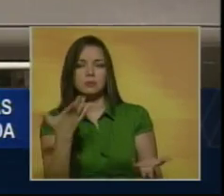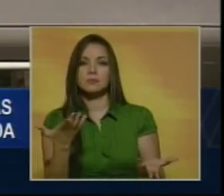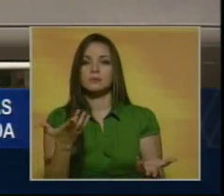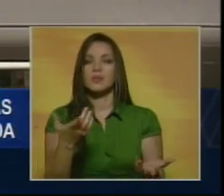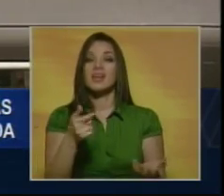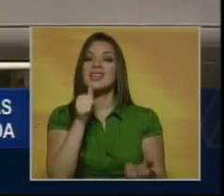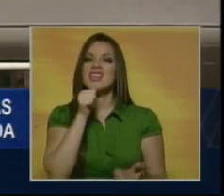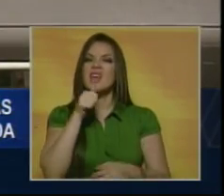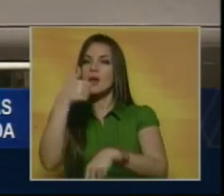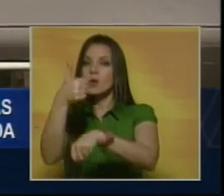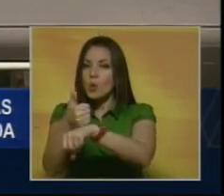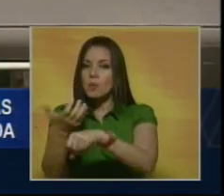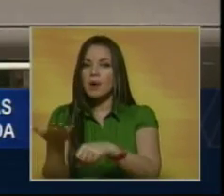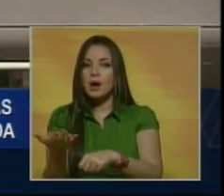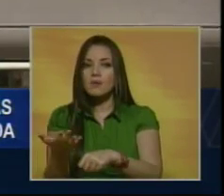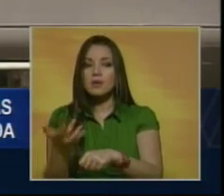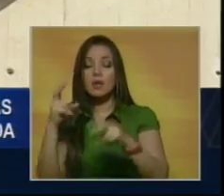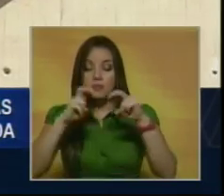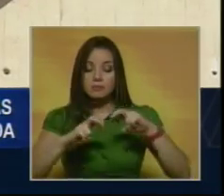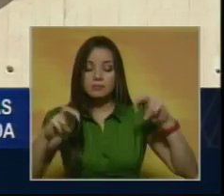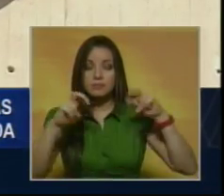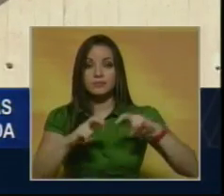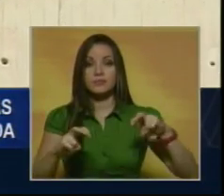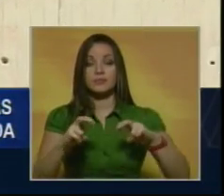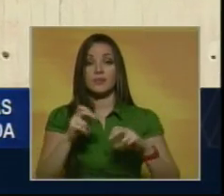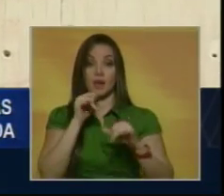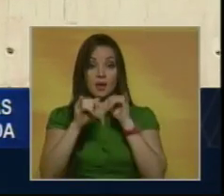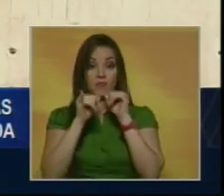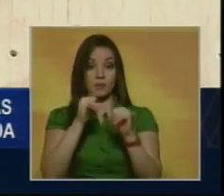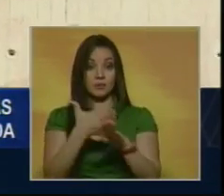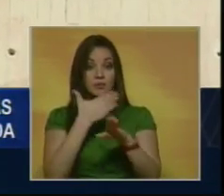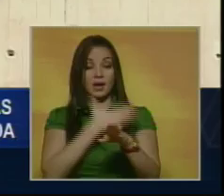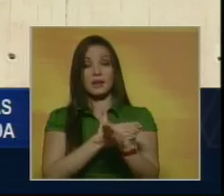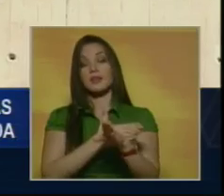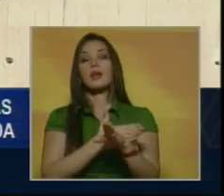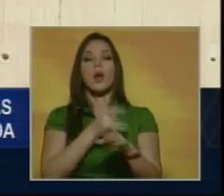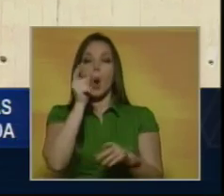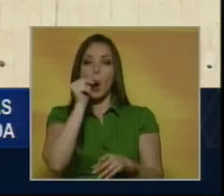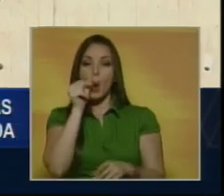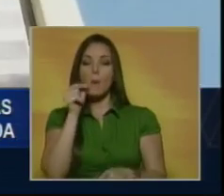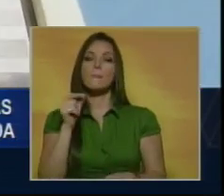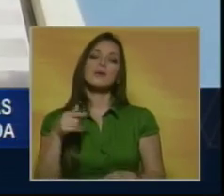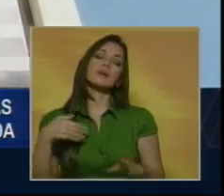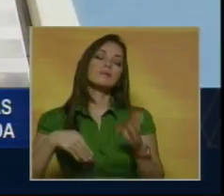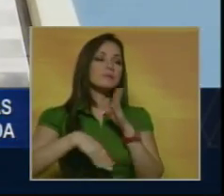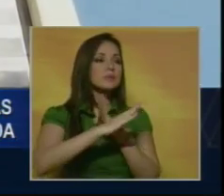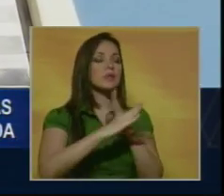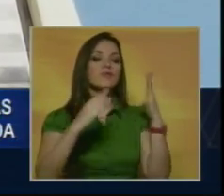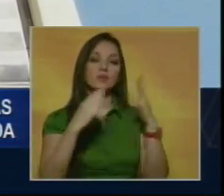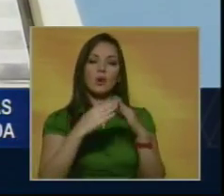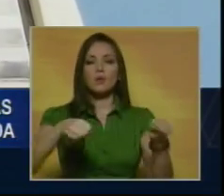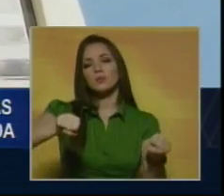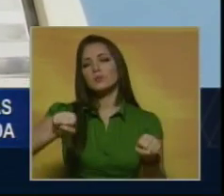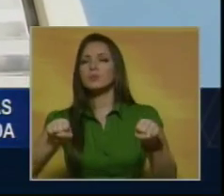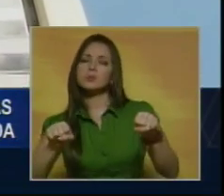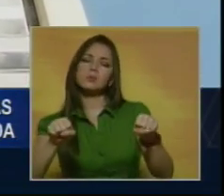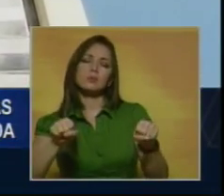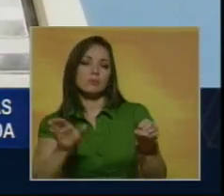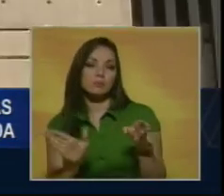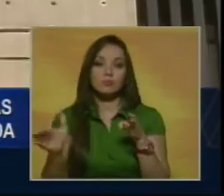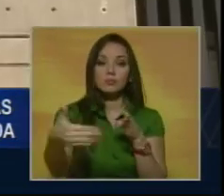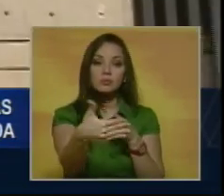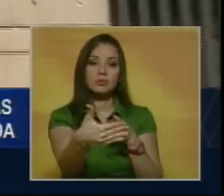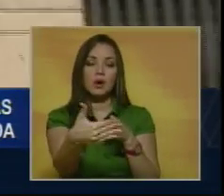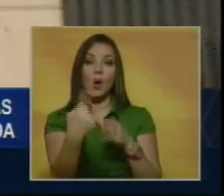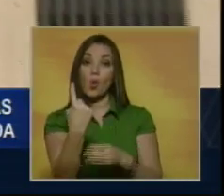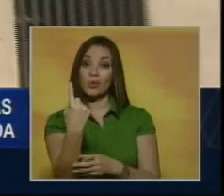de los implicados en este caso. Según información preliminar, la víctima regresaba a su posada en una motocicleta cuando fue interceptado